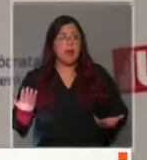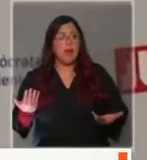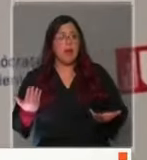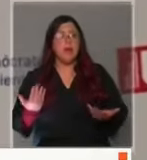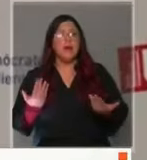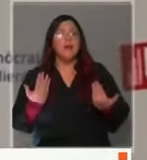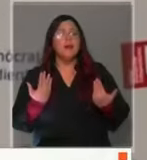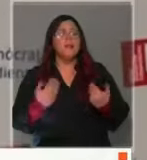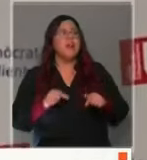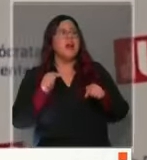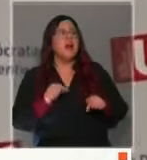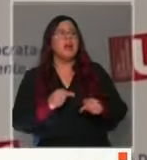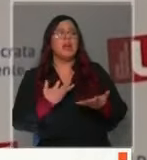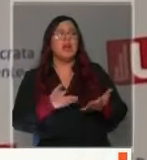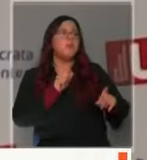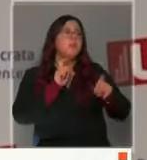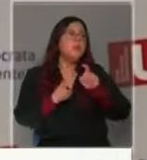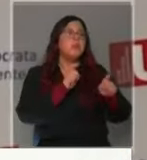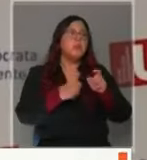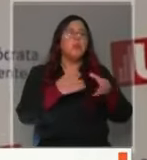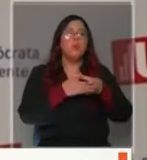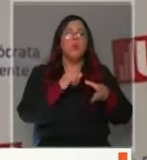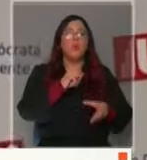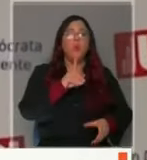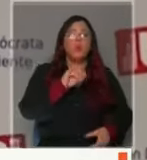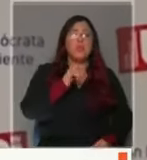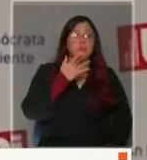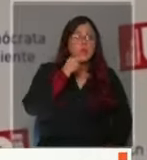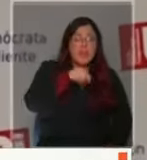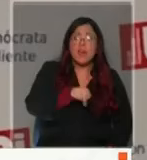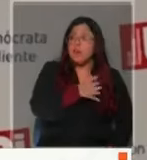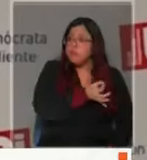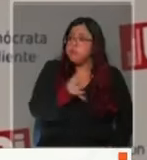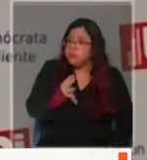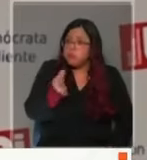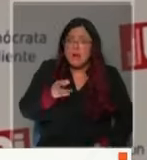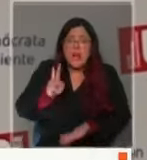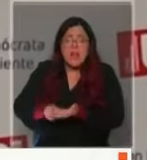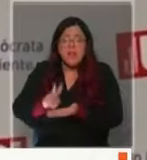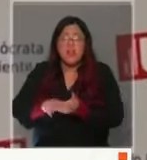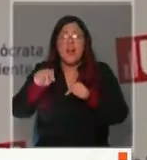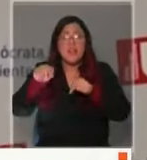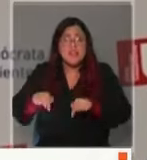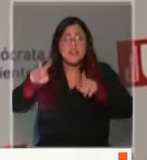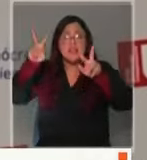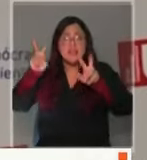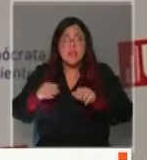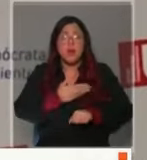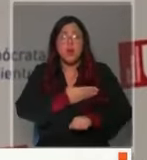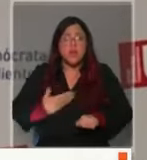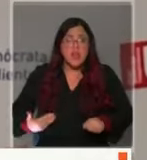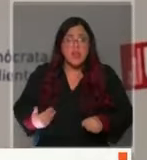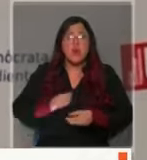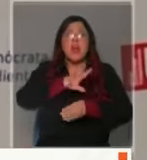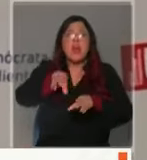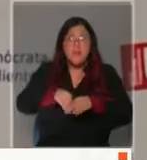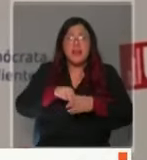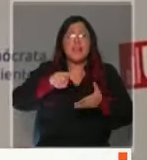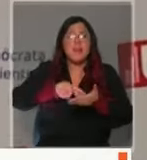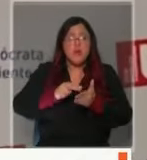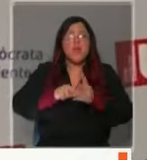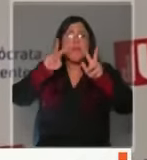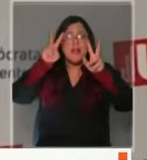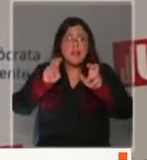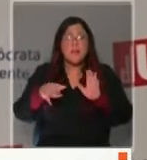UDI le dice al presidente lo que él no quiere escuchar, y es que este gobierno en materia de delincuencia es parte del problema. Lo era antes cuando